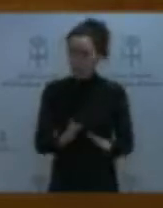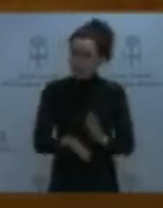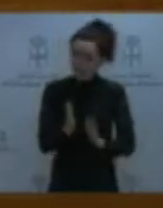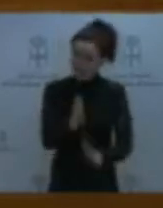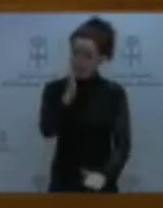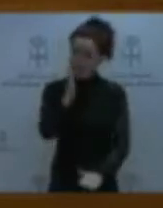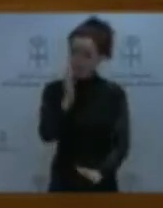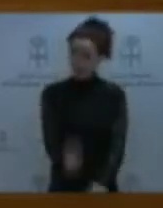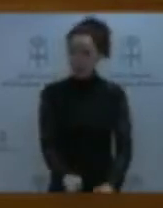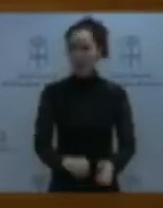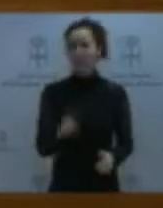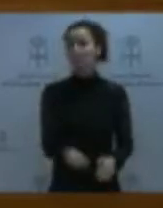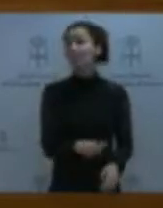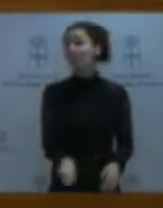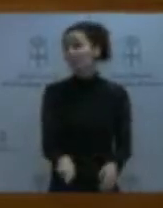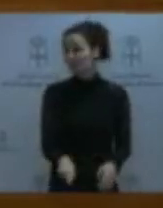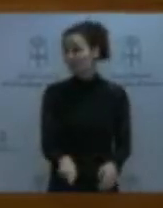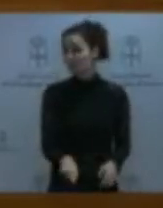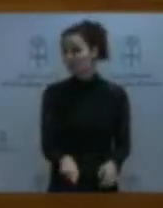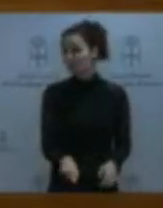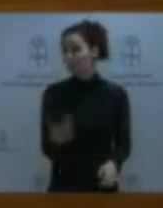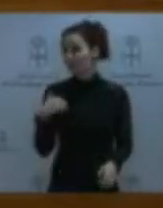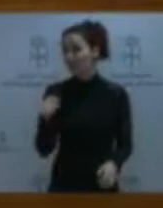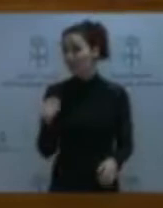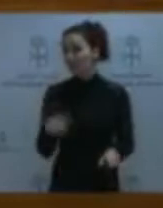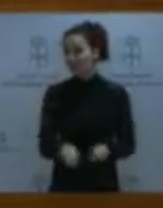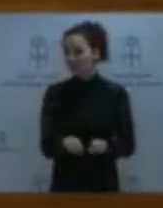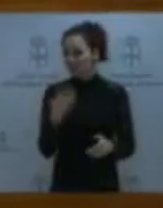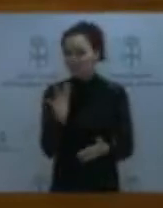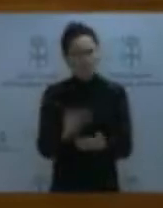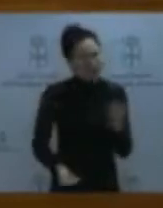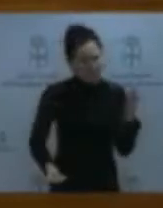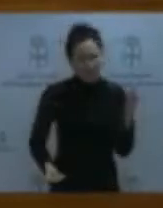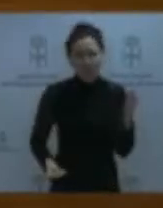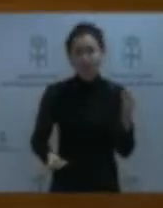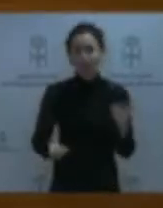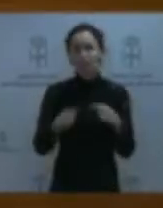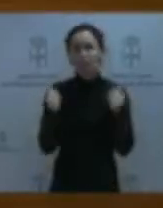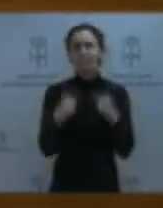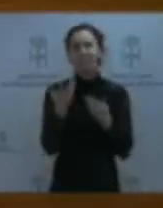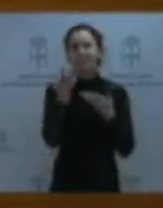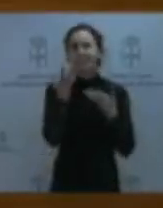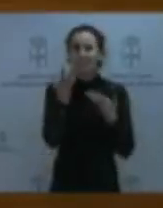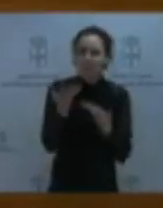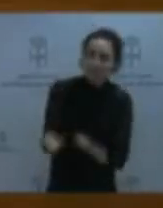están dispuestos a abandonar fórmulas fracasadas que nos han hecho perder una década